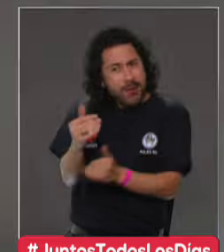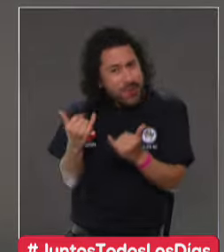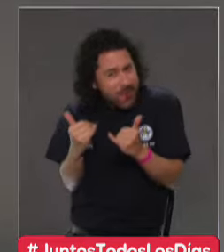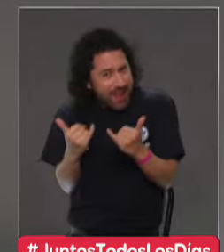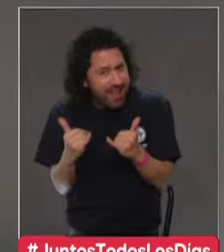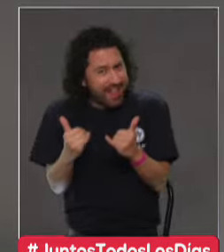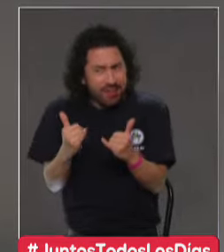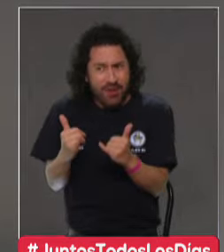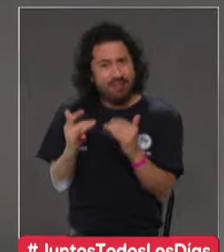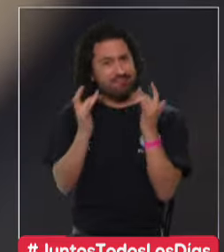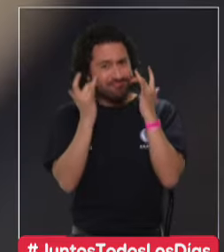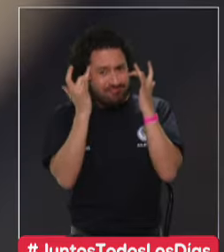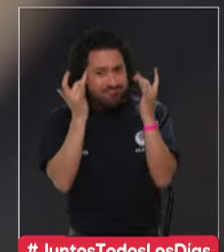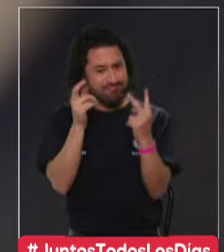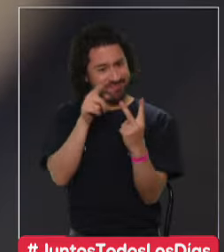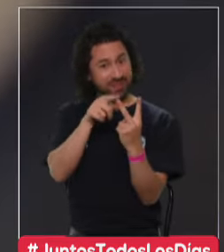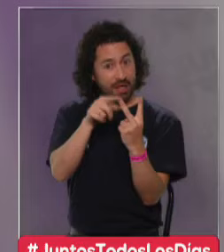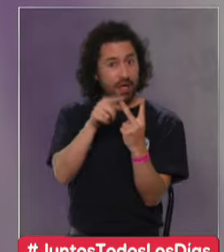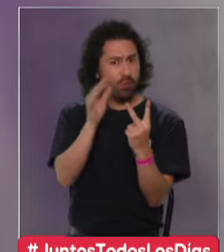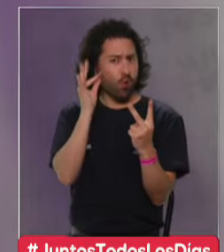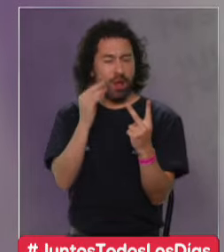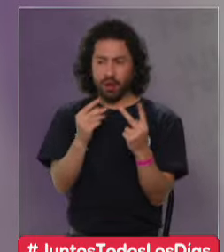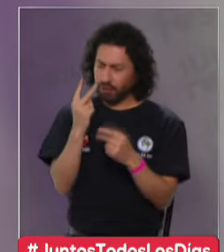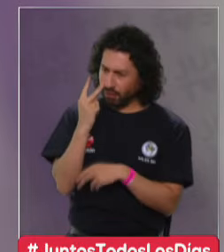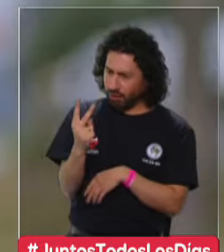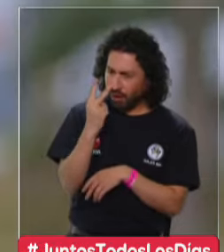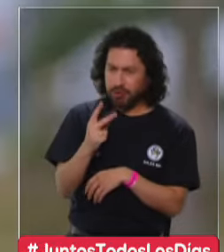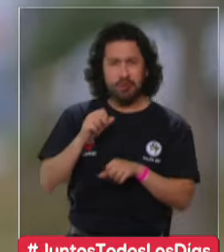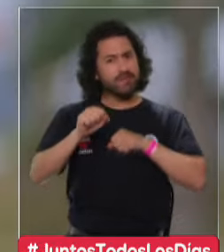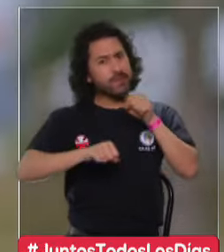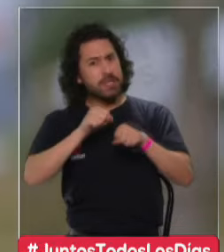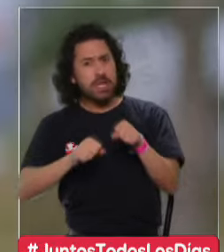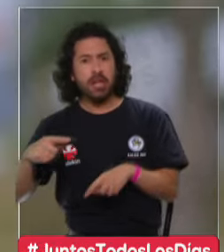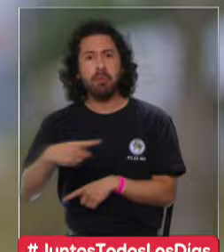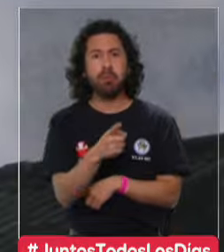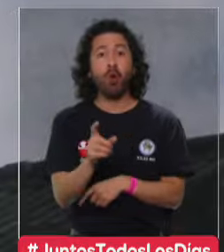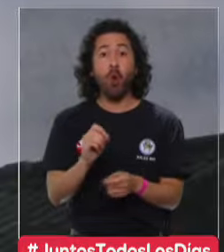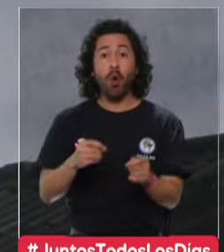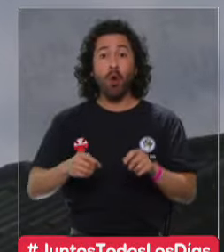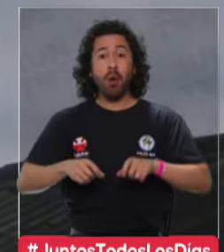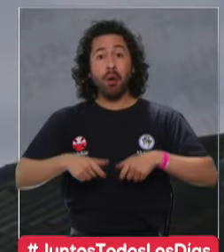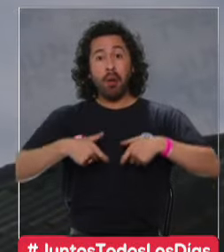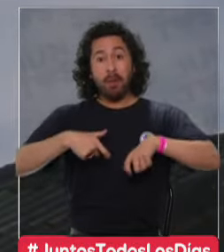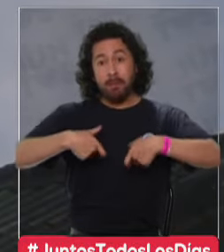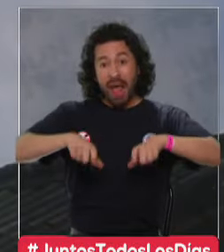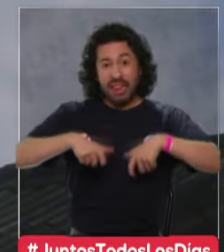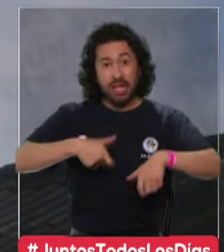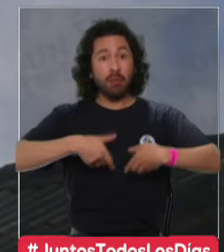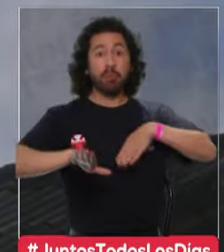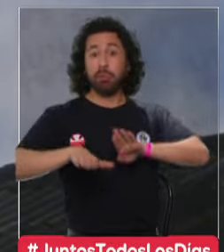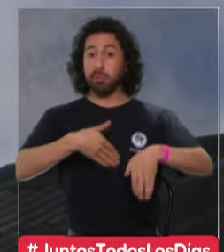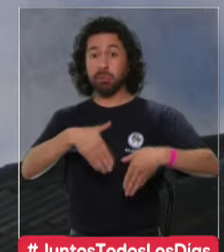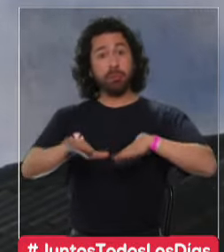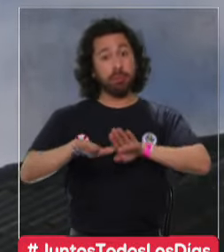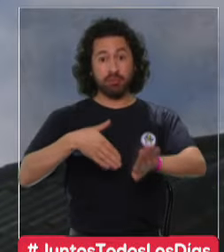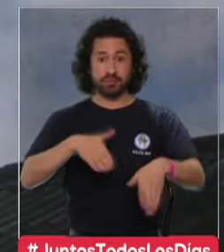juguetona, alegre. Una niña a la que tú veías siempre acá, andar en bicicleta, en sus patines.